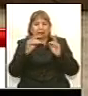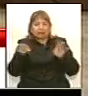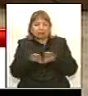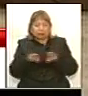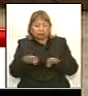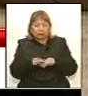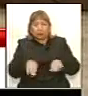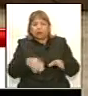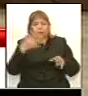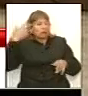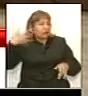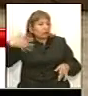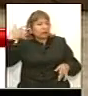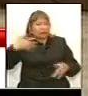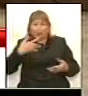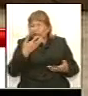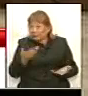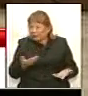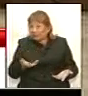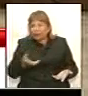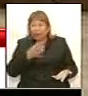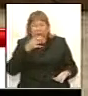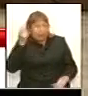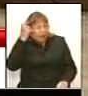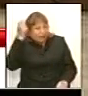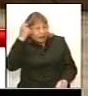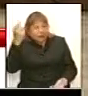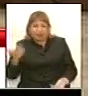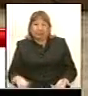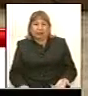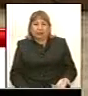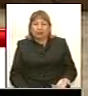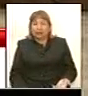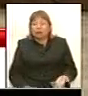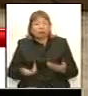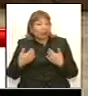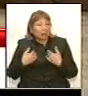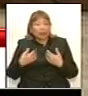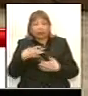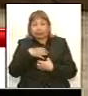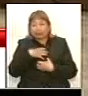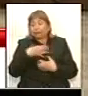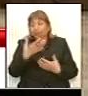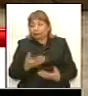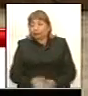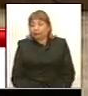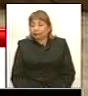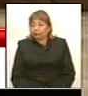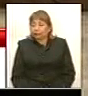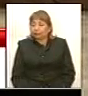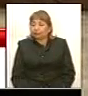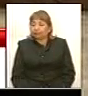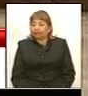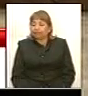suelo desangrándose, esa falta de criterio. Es la que reclamamos, ¿no?